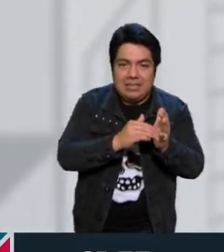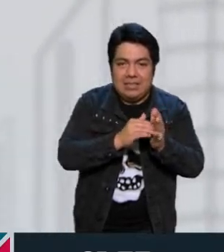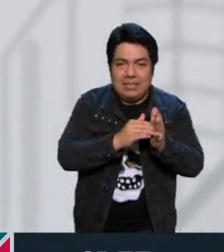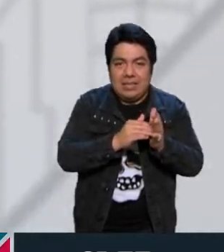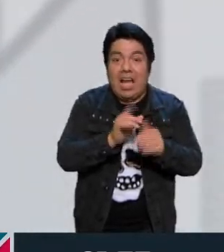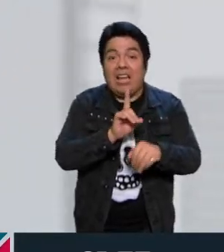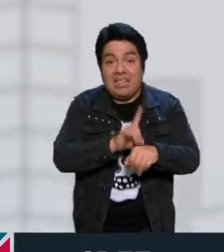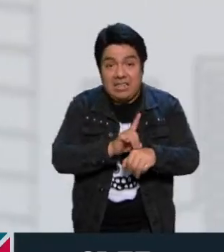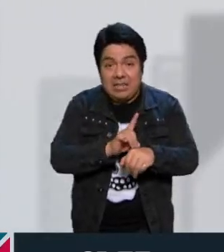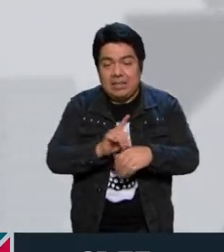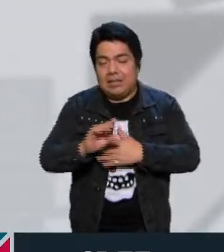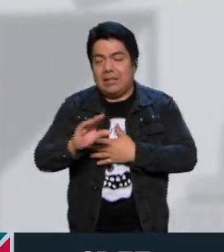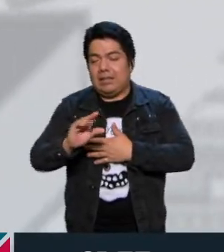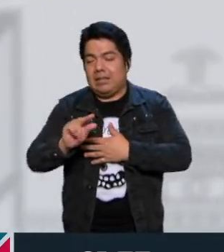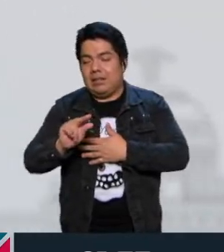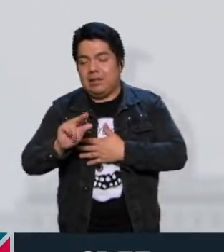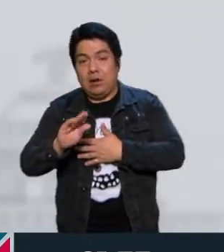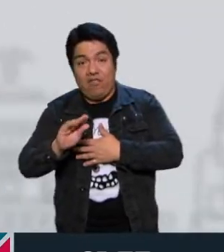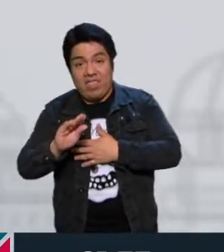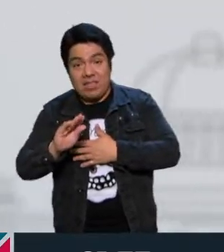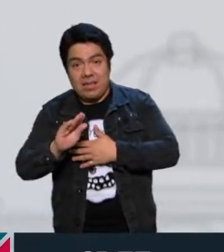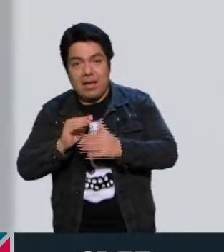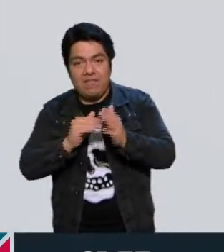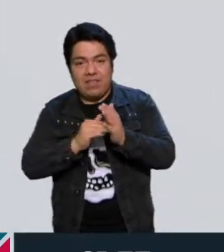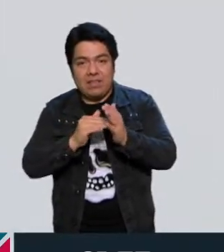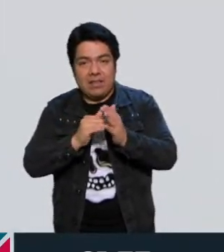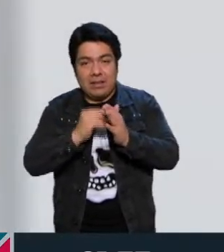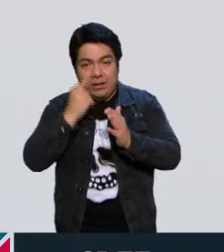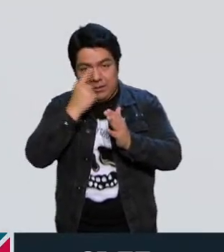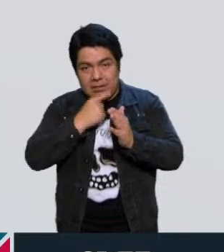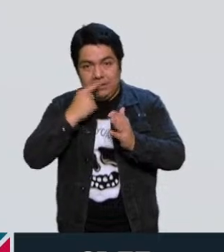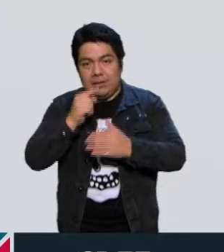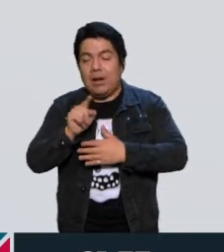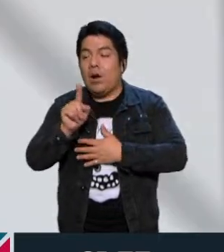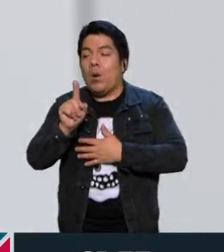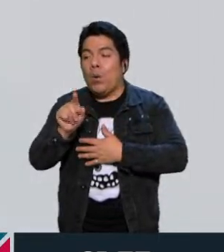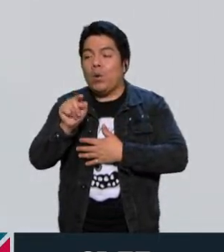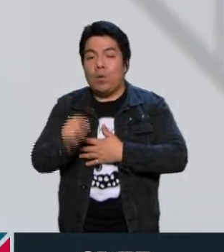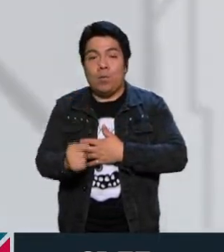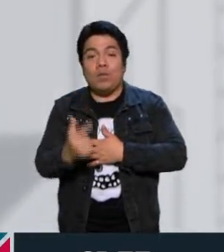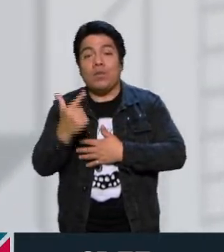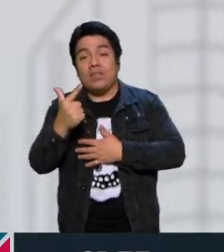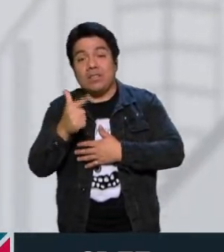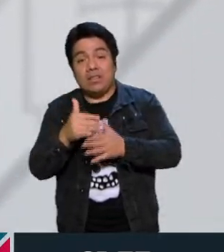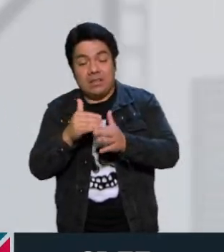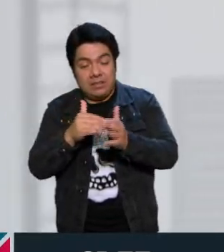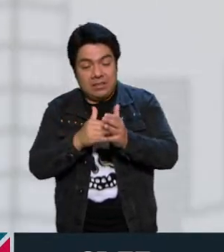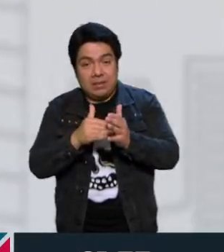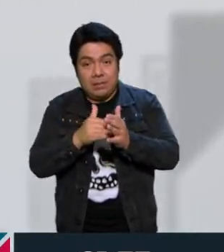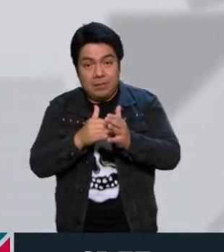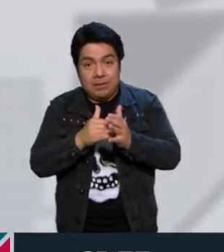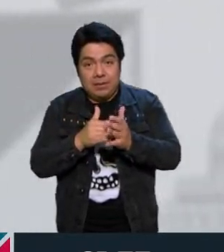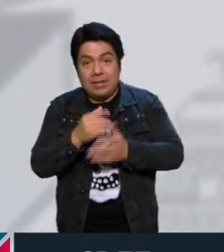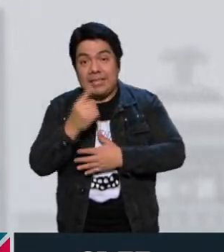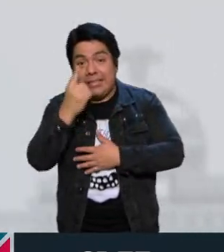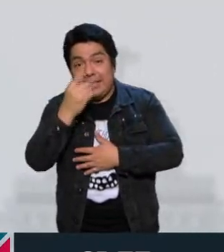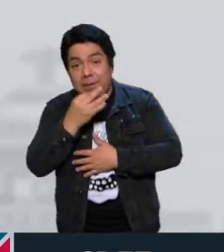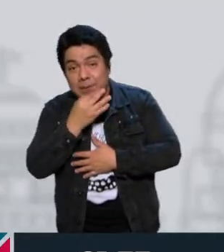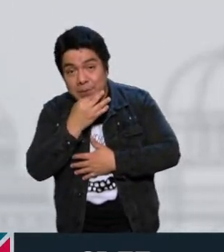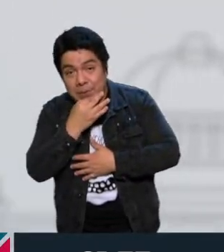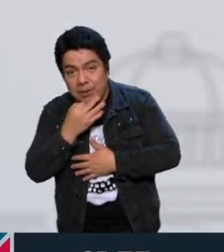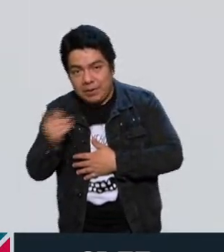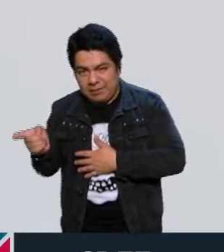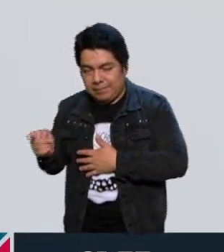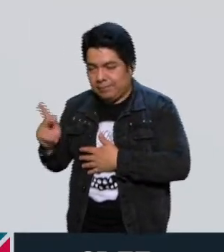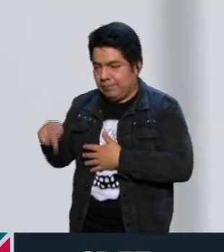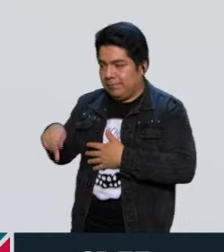90 millones de dólares cada hora, 1.7 millones de dólares cada minuto. Entonces, Ken Salazar, cuando